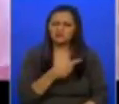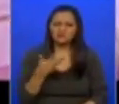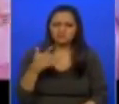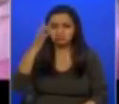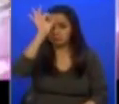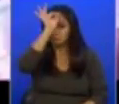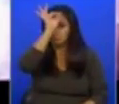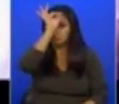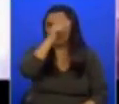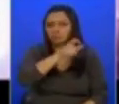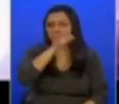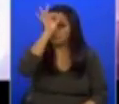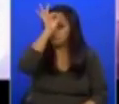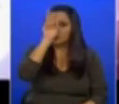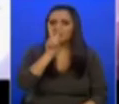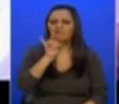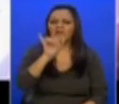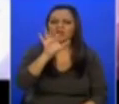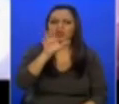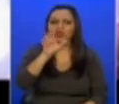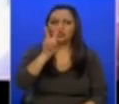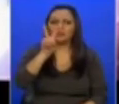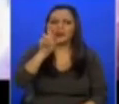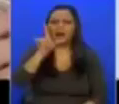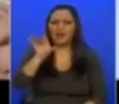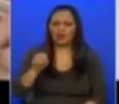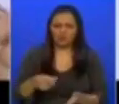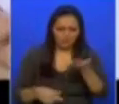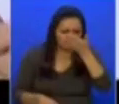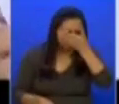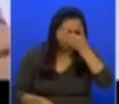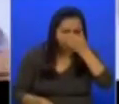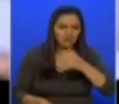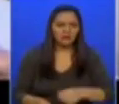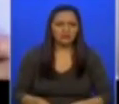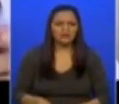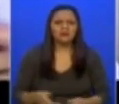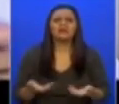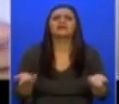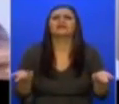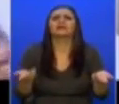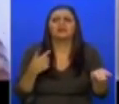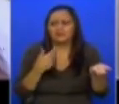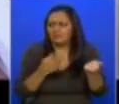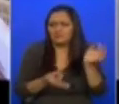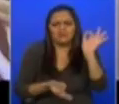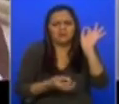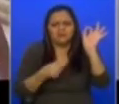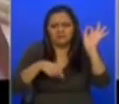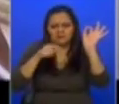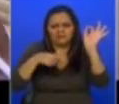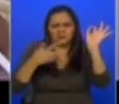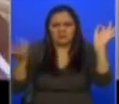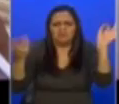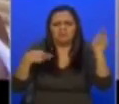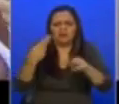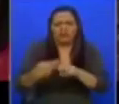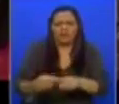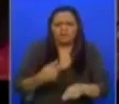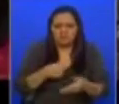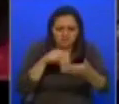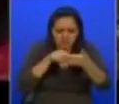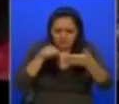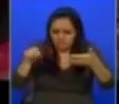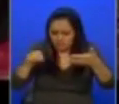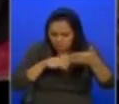que lo supieran. Víctor Valero es uno de ellos. Yo no tengo nada que ver en esta cuestión, simplemente se han tomado el nombre, no sé si todos